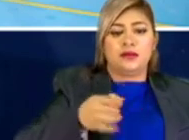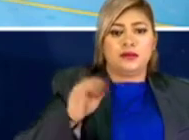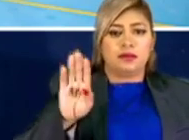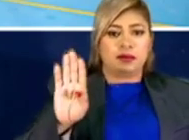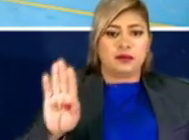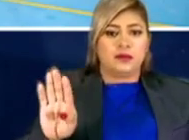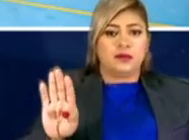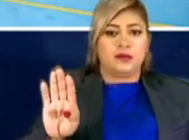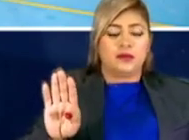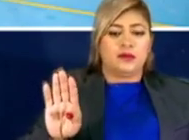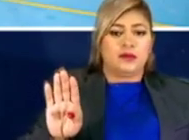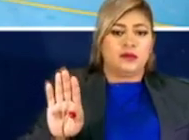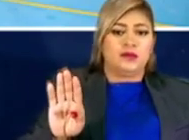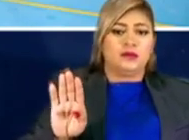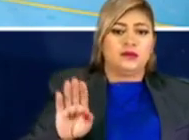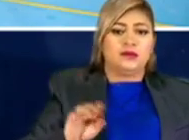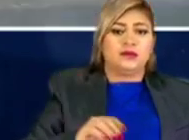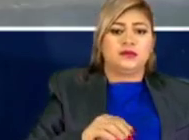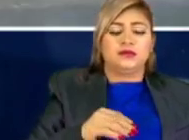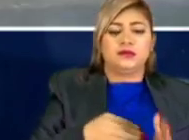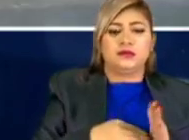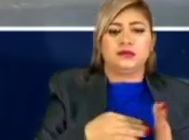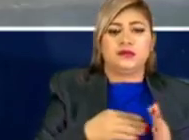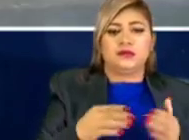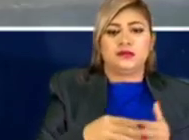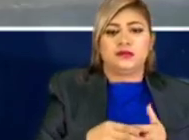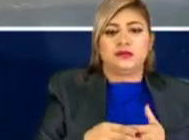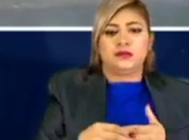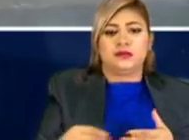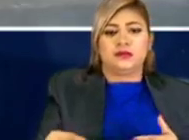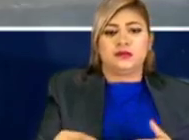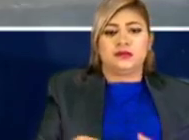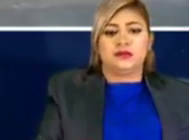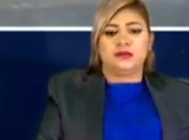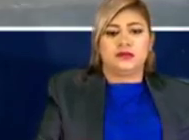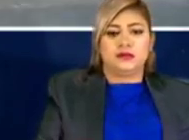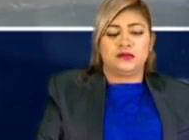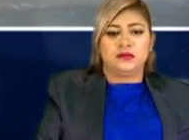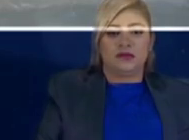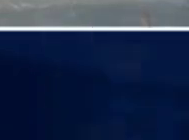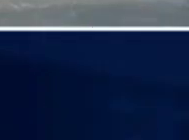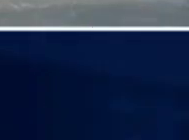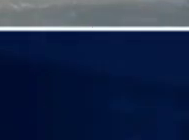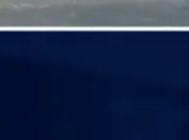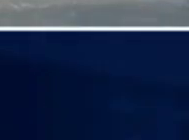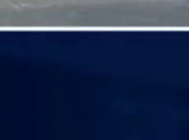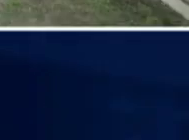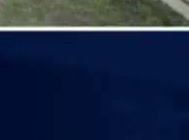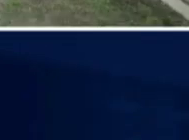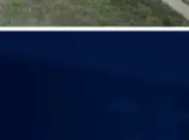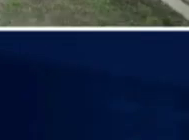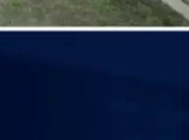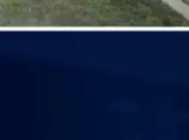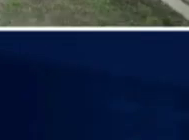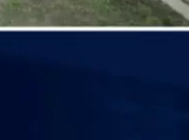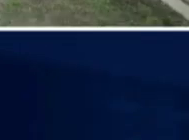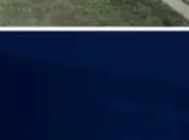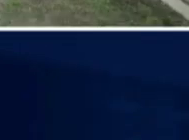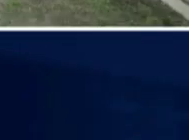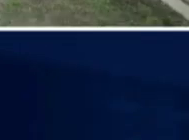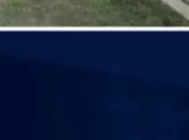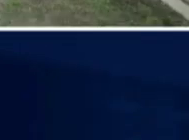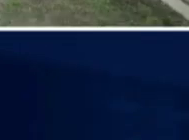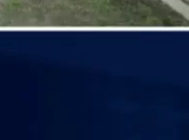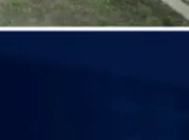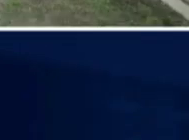una inversión de 2 millones de balboas. El 8 de octubre entregué la Escuela Simeón Valderrama en la